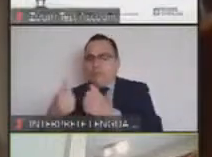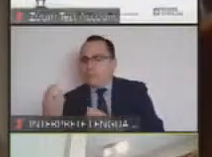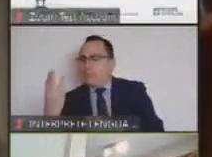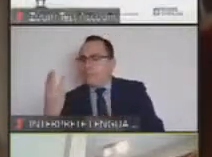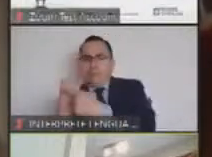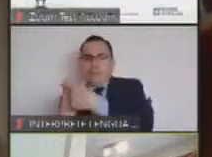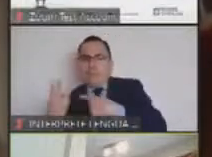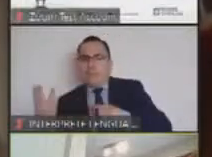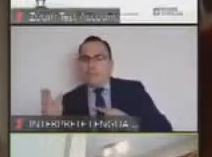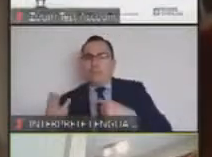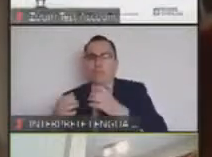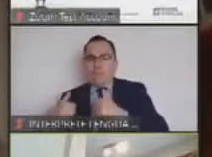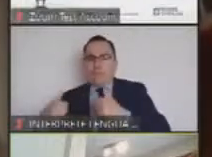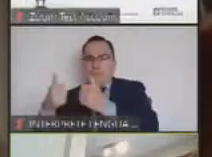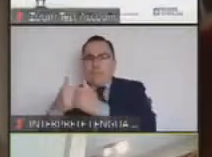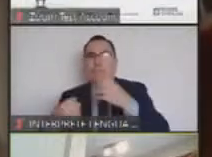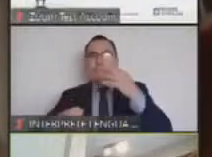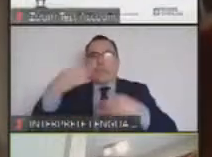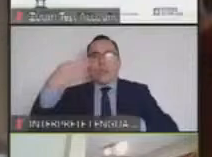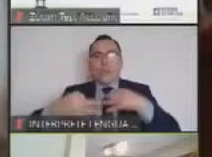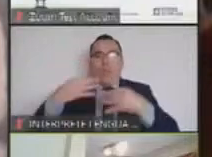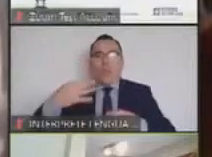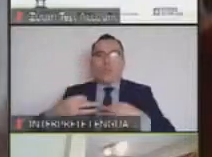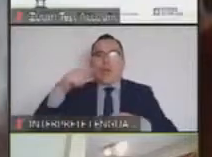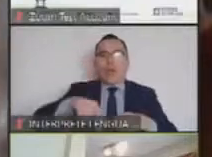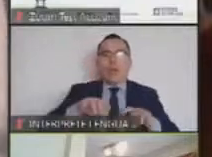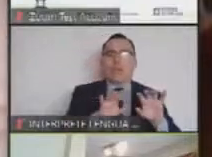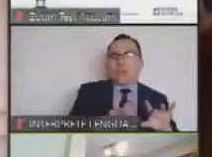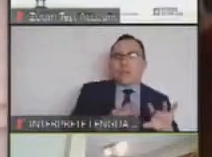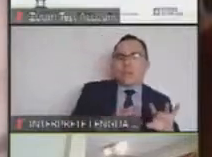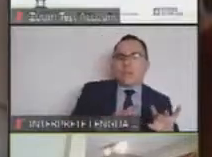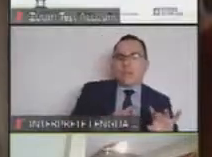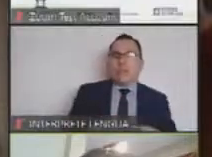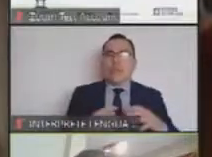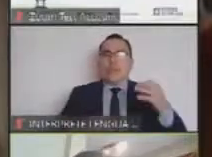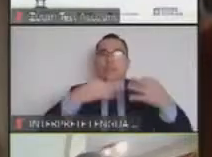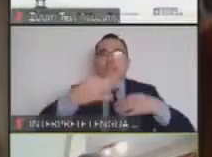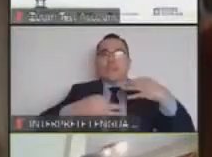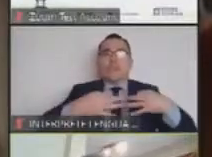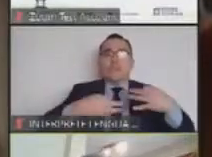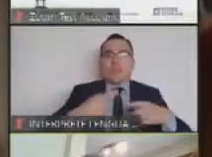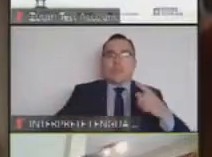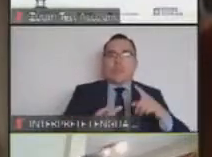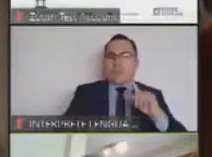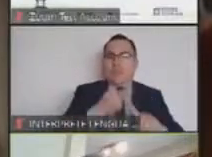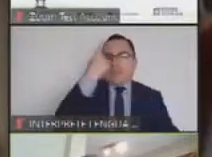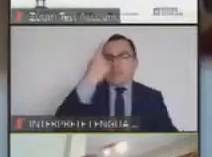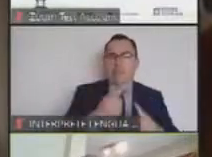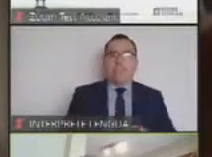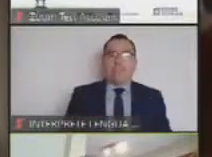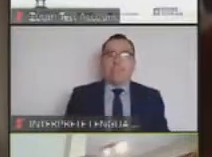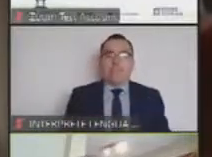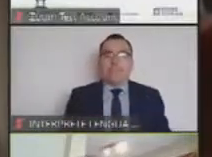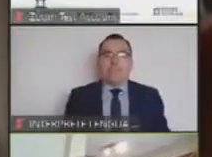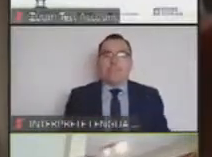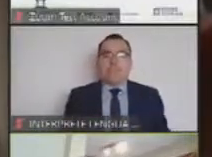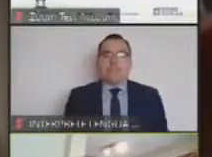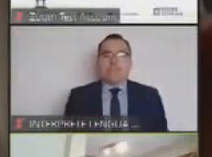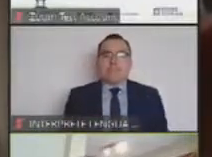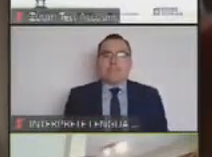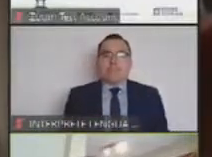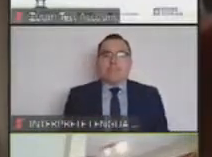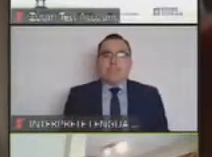para la designación de jueces y secretarios de tribunales de primera instancia.